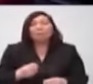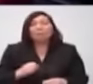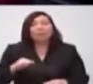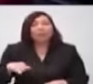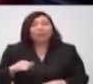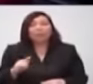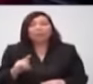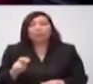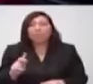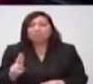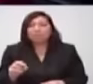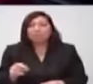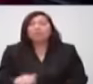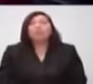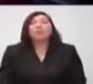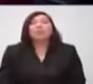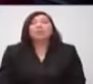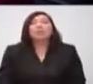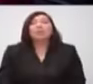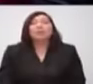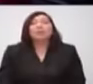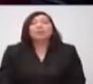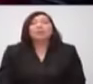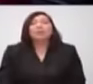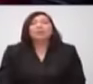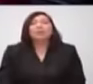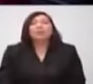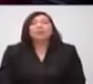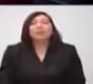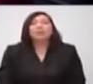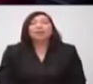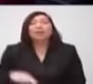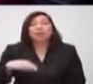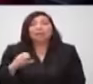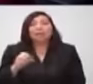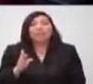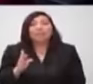Ejecutivo. Es así que el MEF